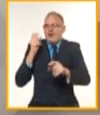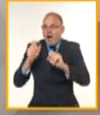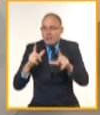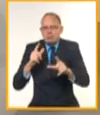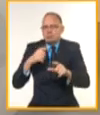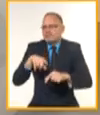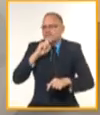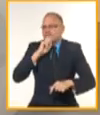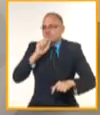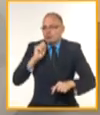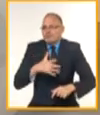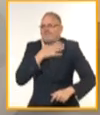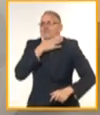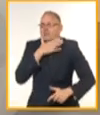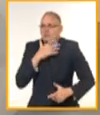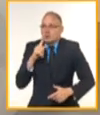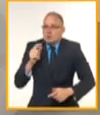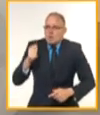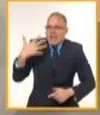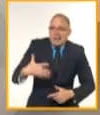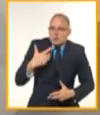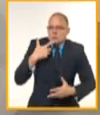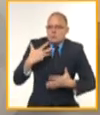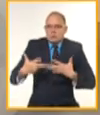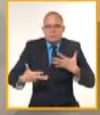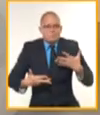pueden comprar los productos mediante los cuales